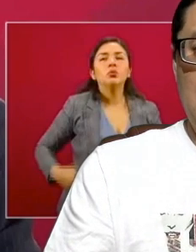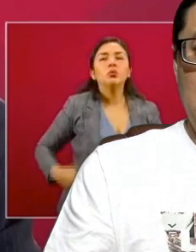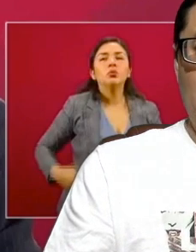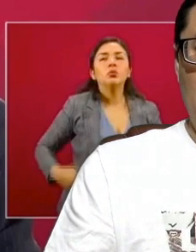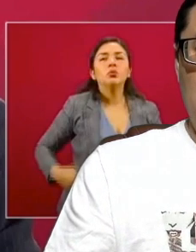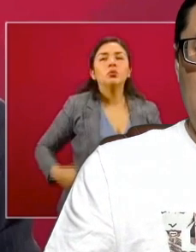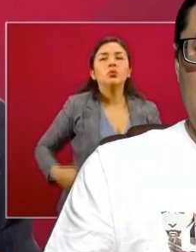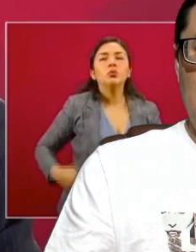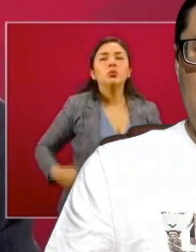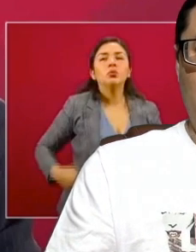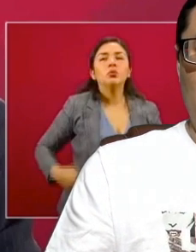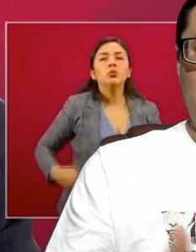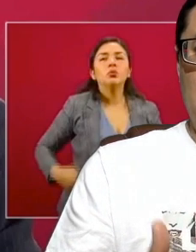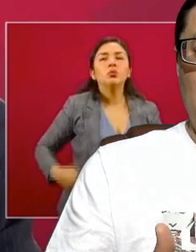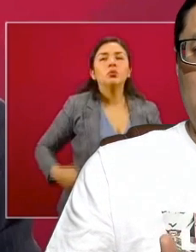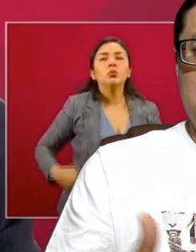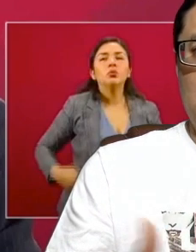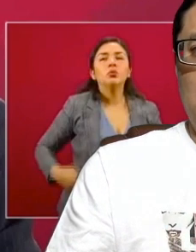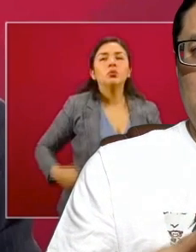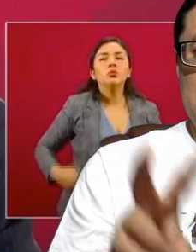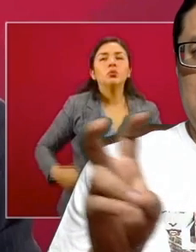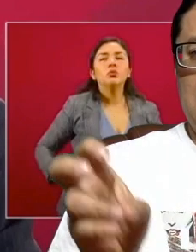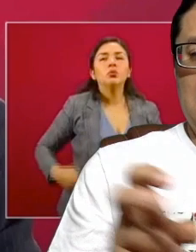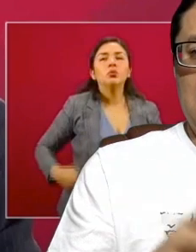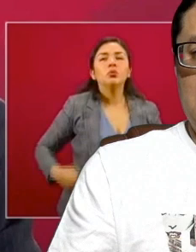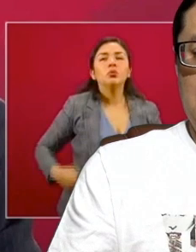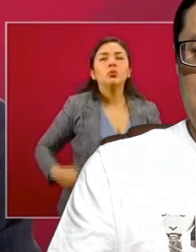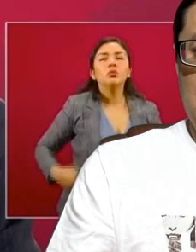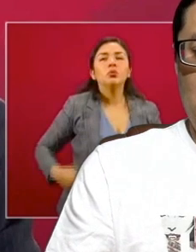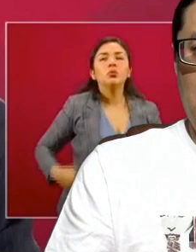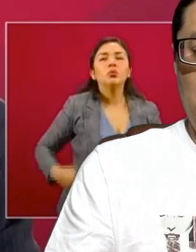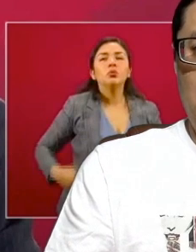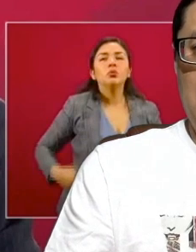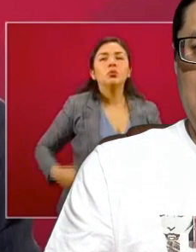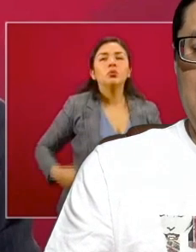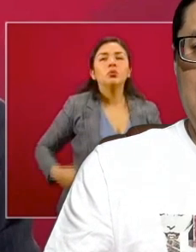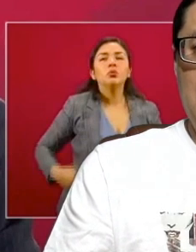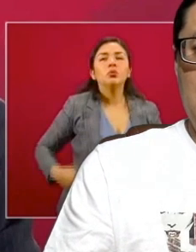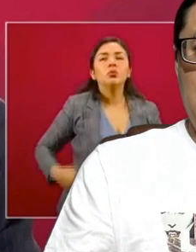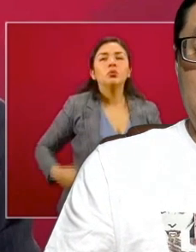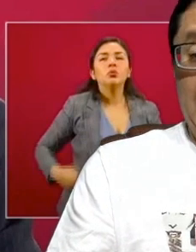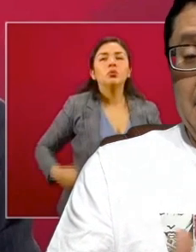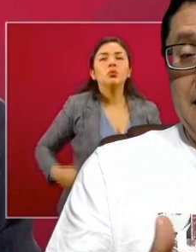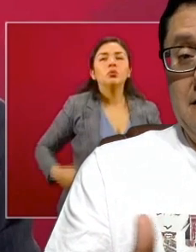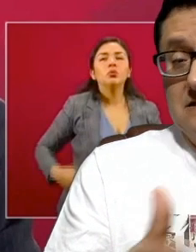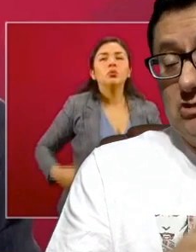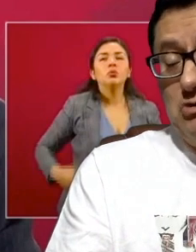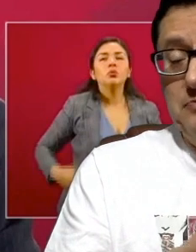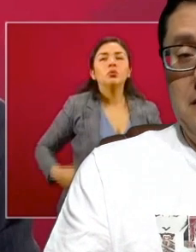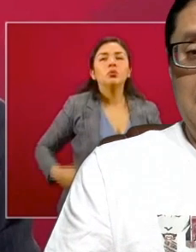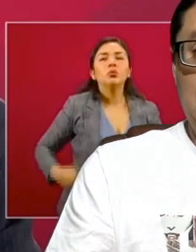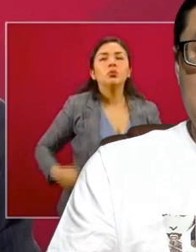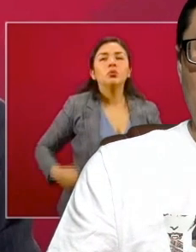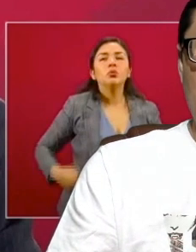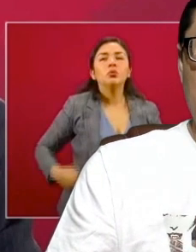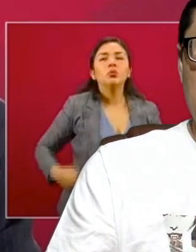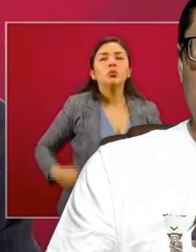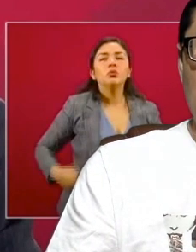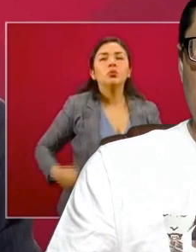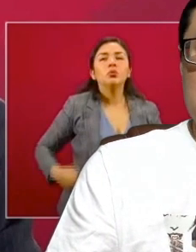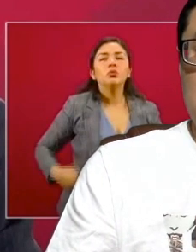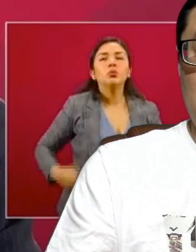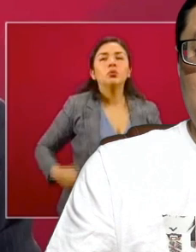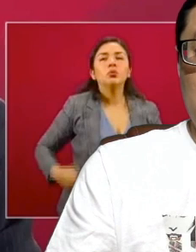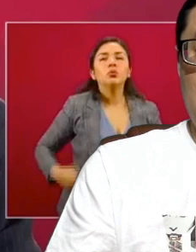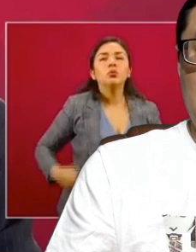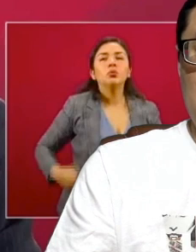duramente por la forma en cómo está actuando en esta llamada nueva normalidad, y creen desde su óptica que se pone en riesgo